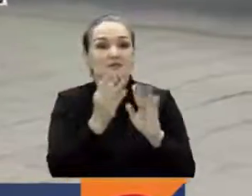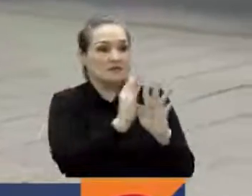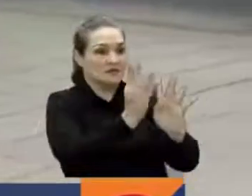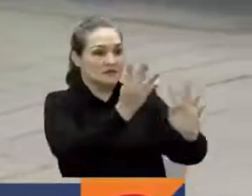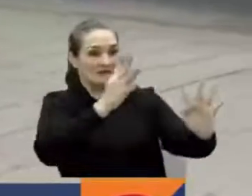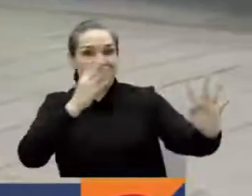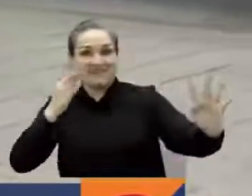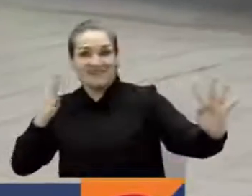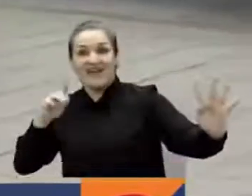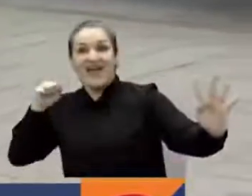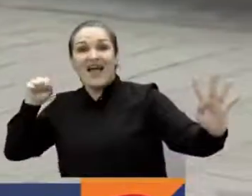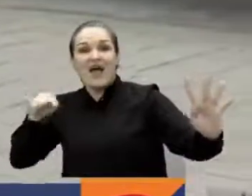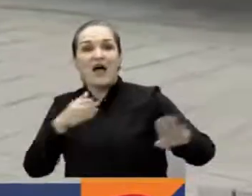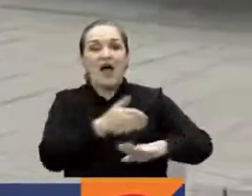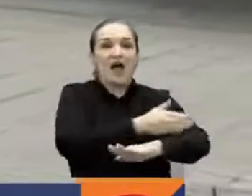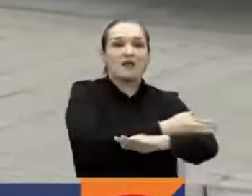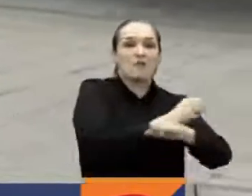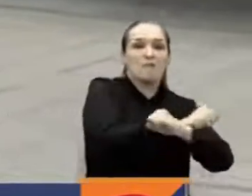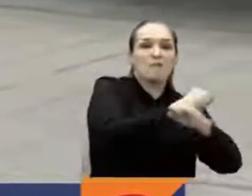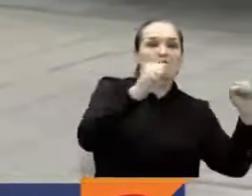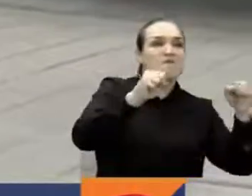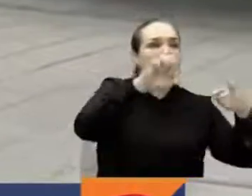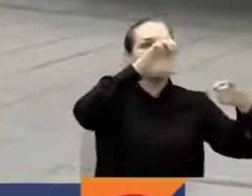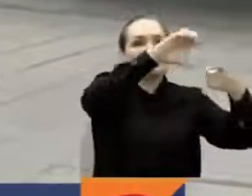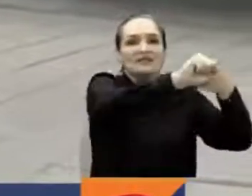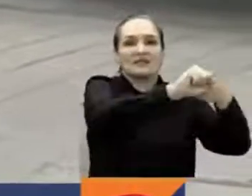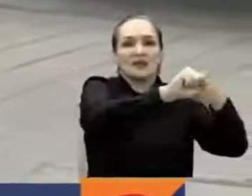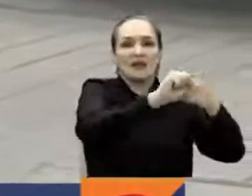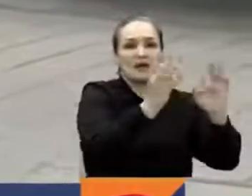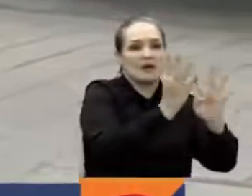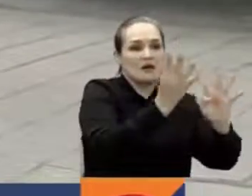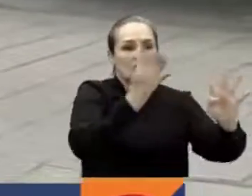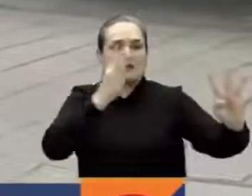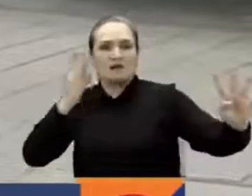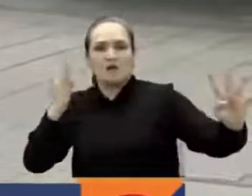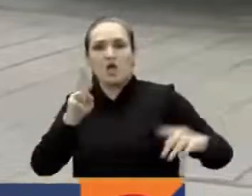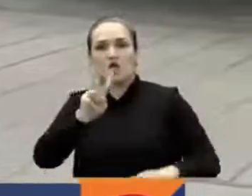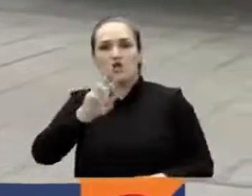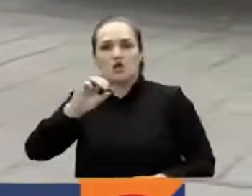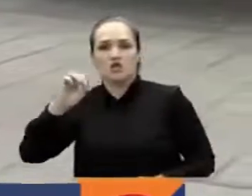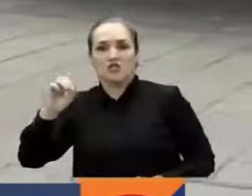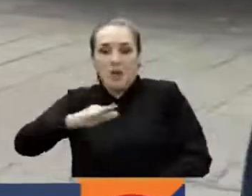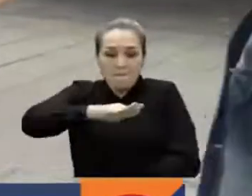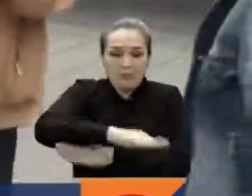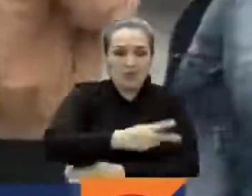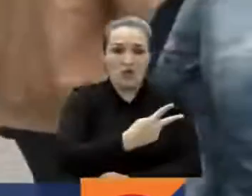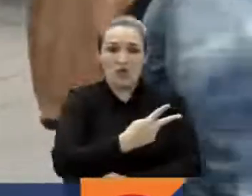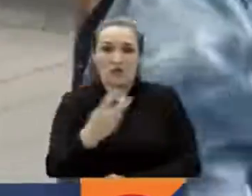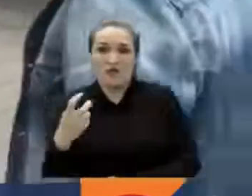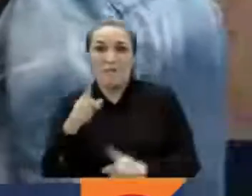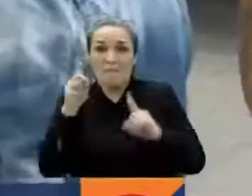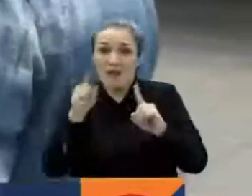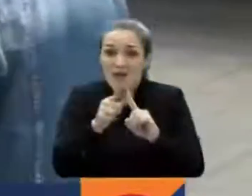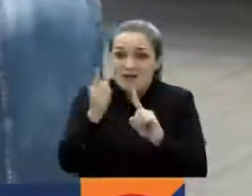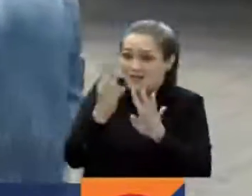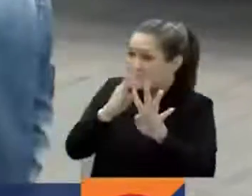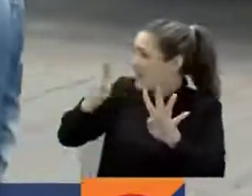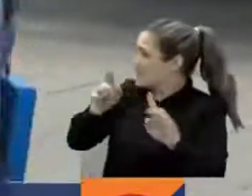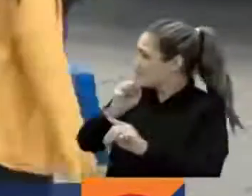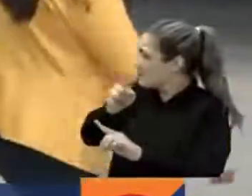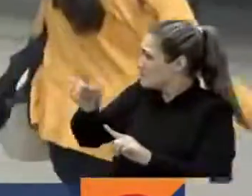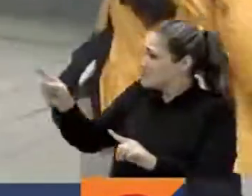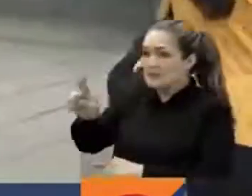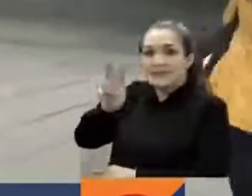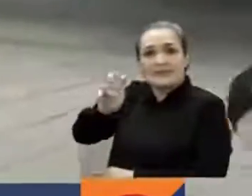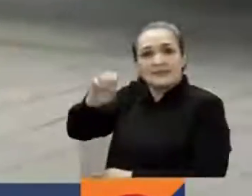un turno, ya que en la mañana reparten 200 y en la tarde otras 200, pero son más de 700 personas las que vienen